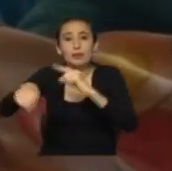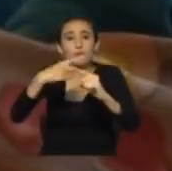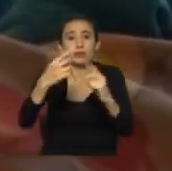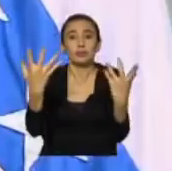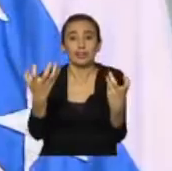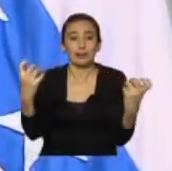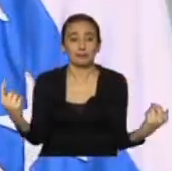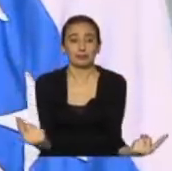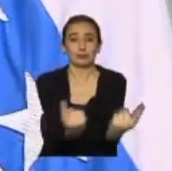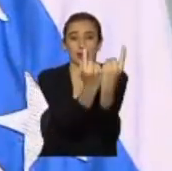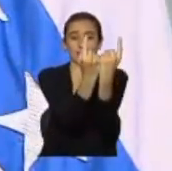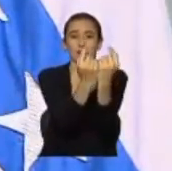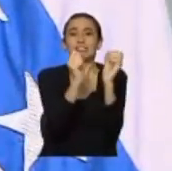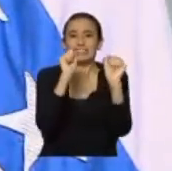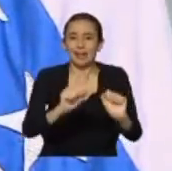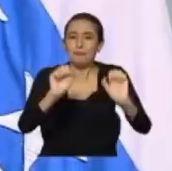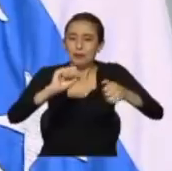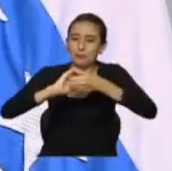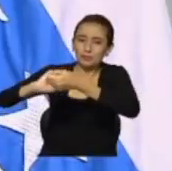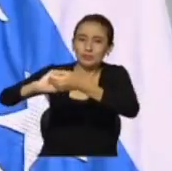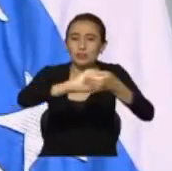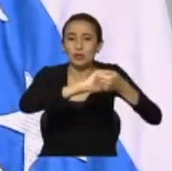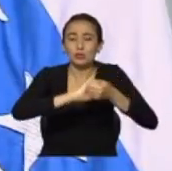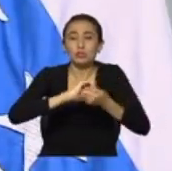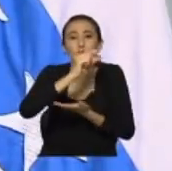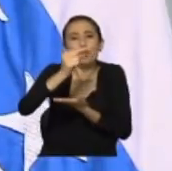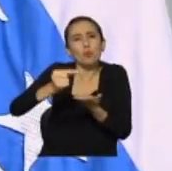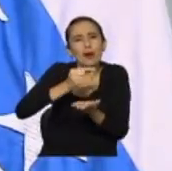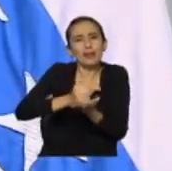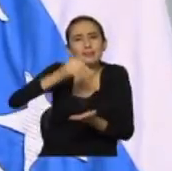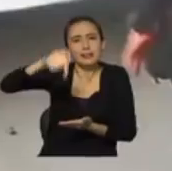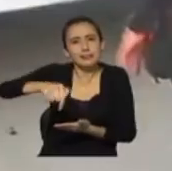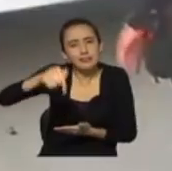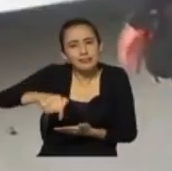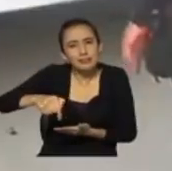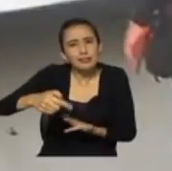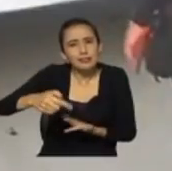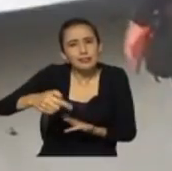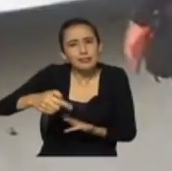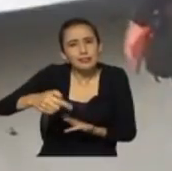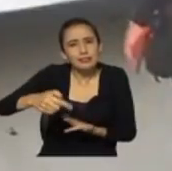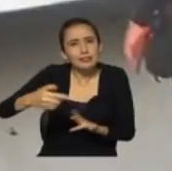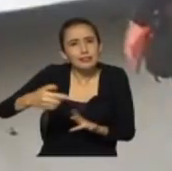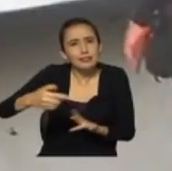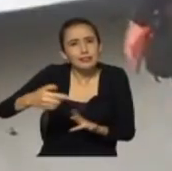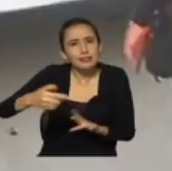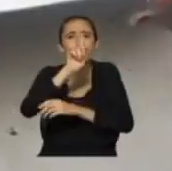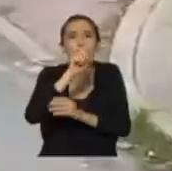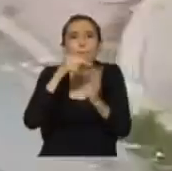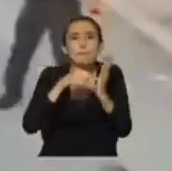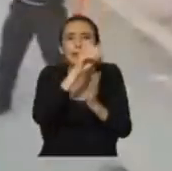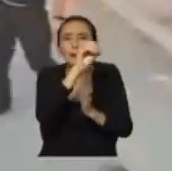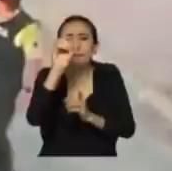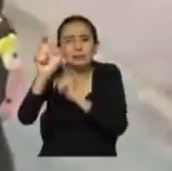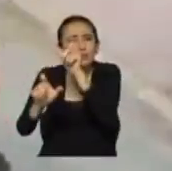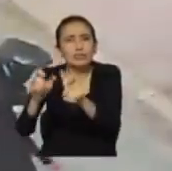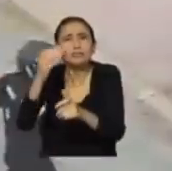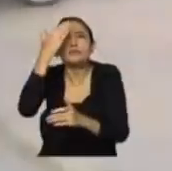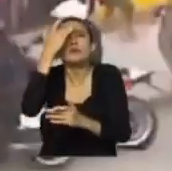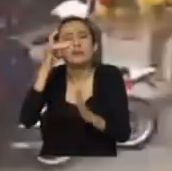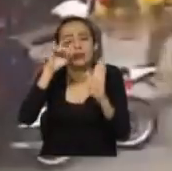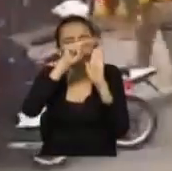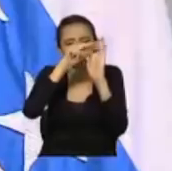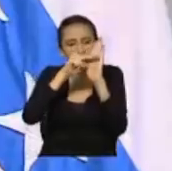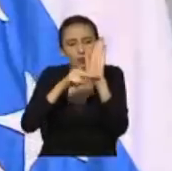nadie tan sólo aquí en guayas en los últimos días se han detenido a casi 1000 personas por no cumplir con el toque de